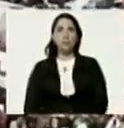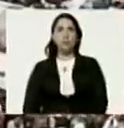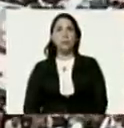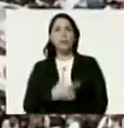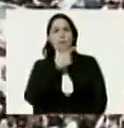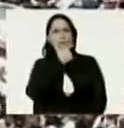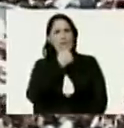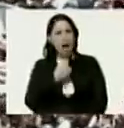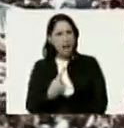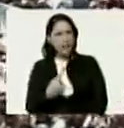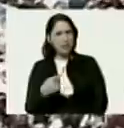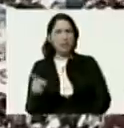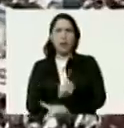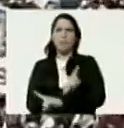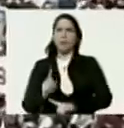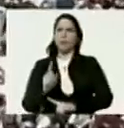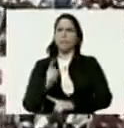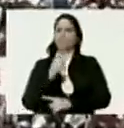fácil y rápido,